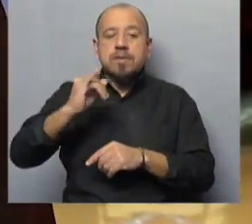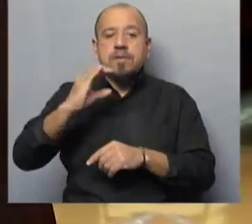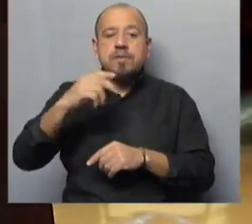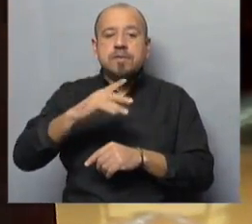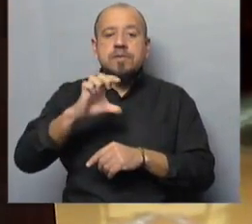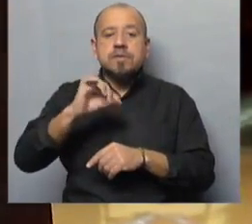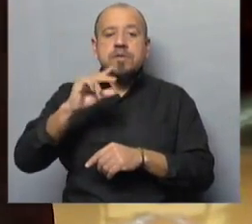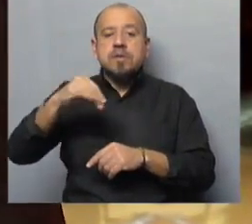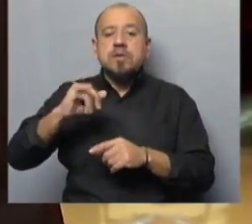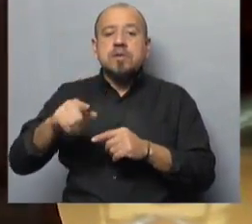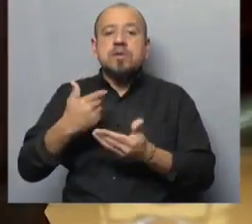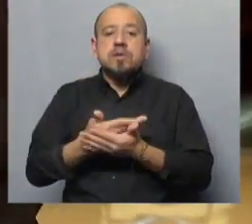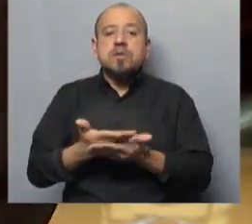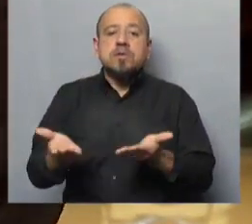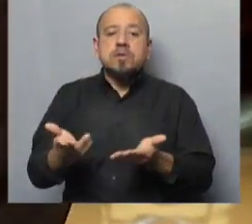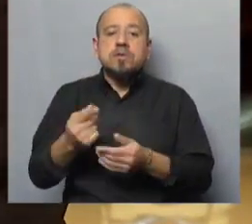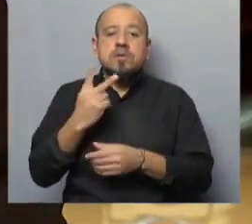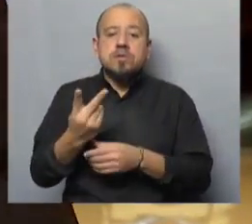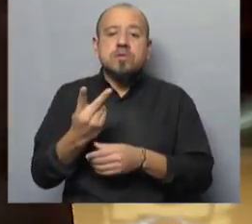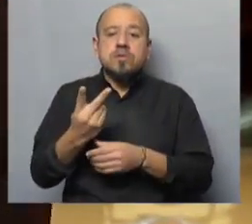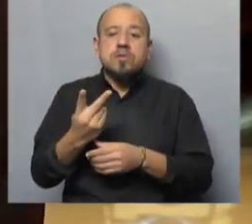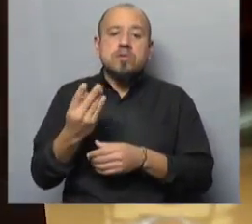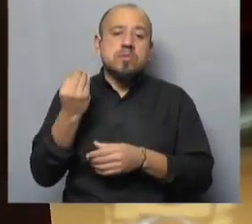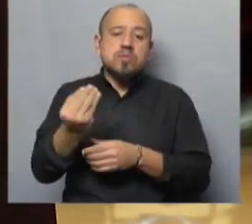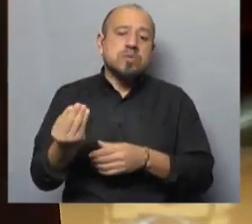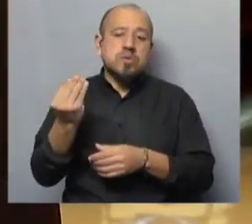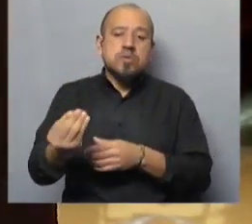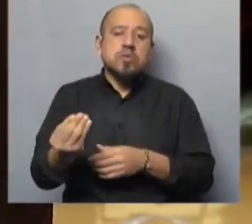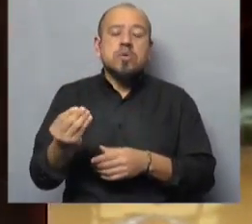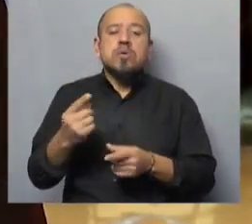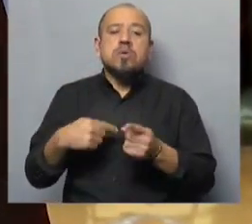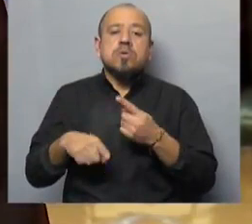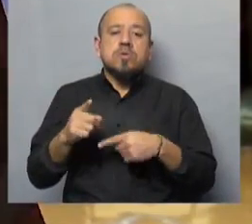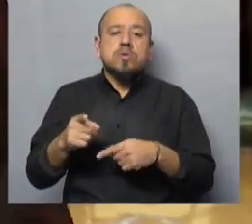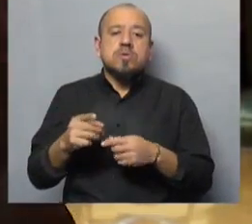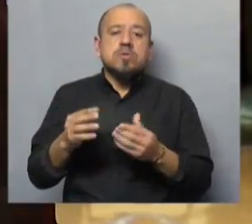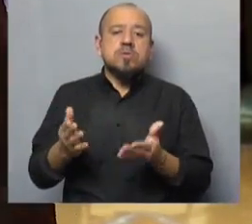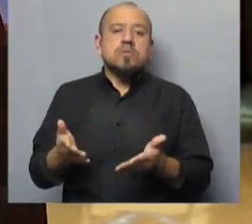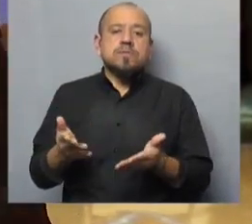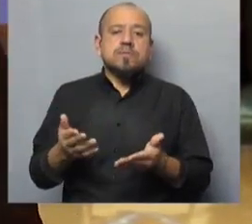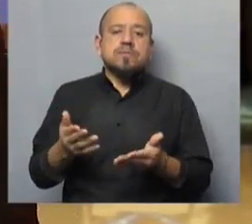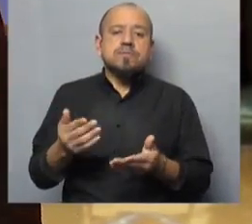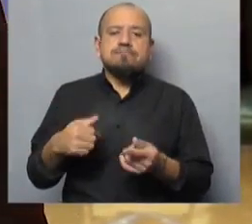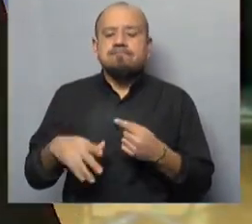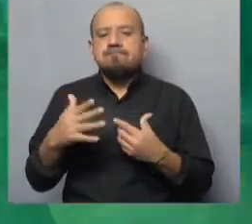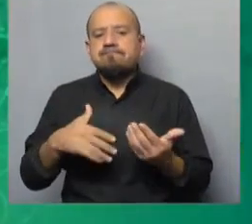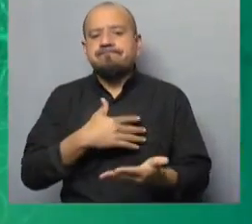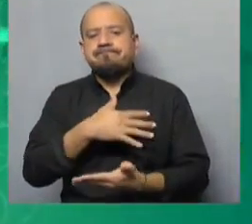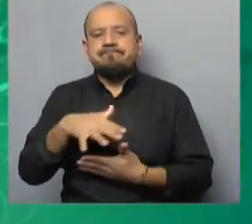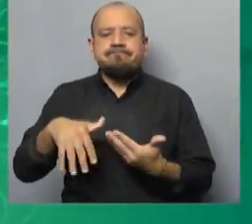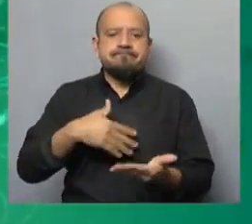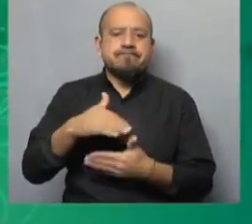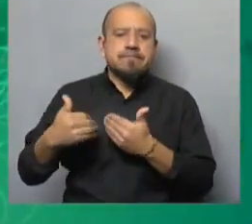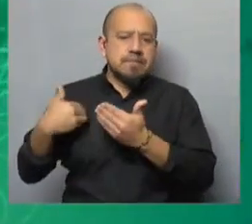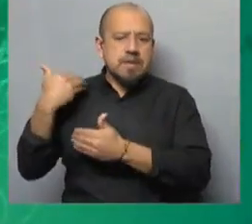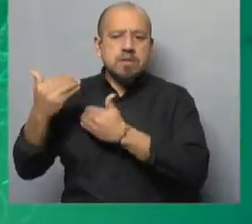república presentó dos candidatos entonces se ha querido como el lugar el procedimiento de